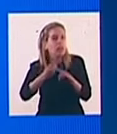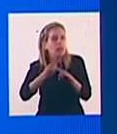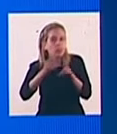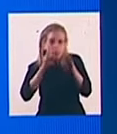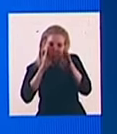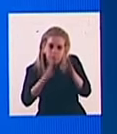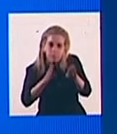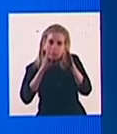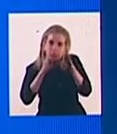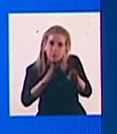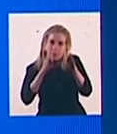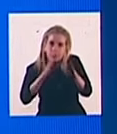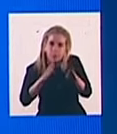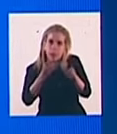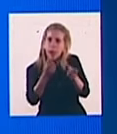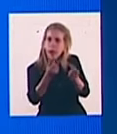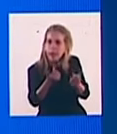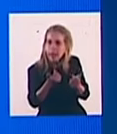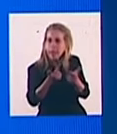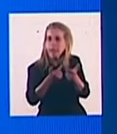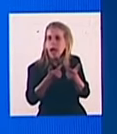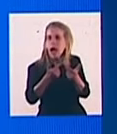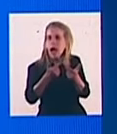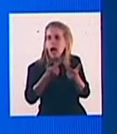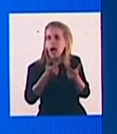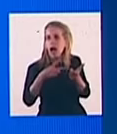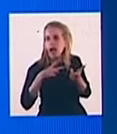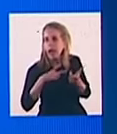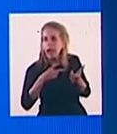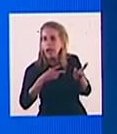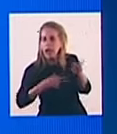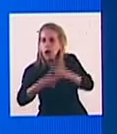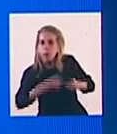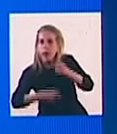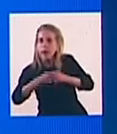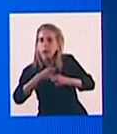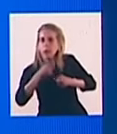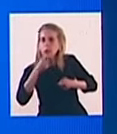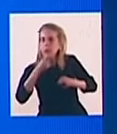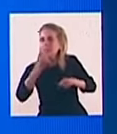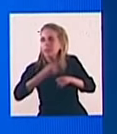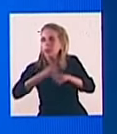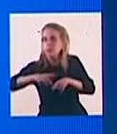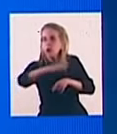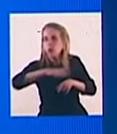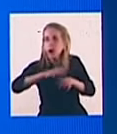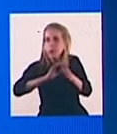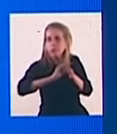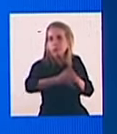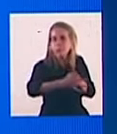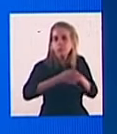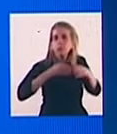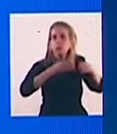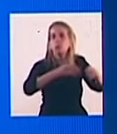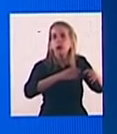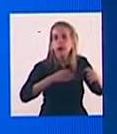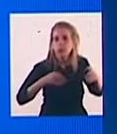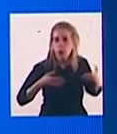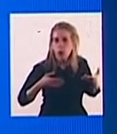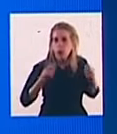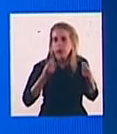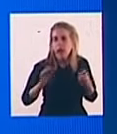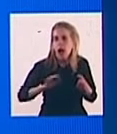enojada con el gobierno y también con la oposición. Ya se lo vamos a preguntar a Diego Santilli y Horacio Rodríguez Larreta, que están